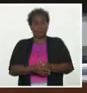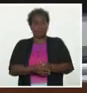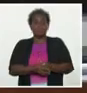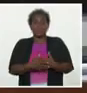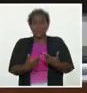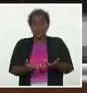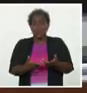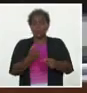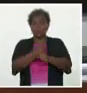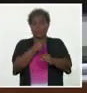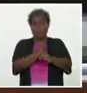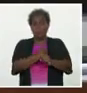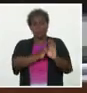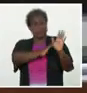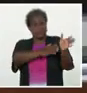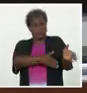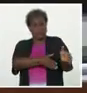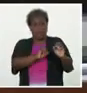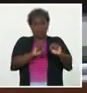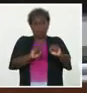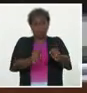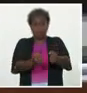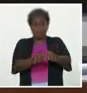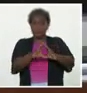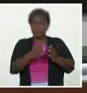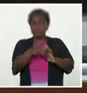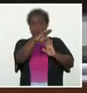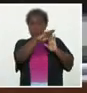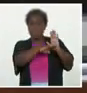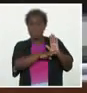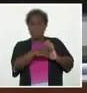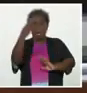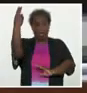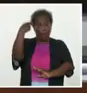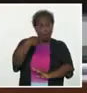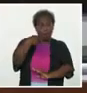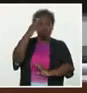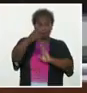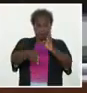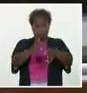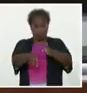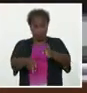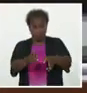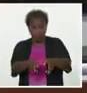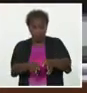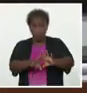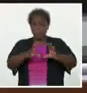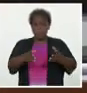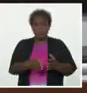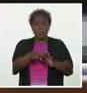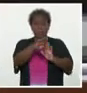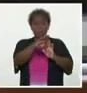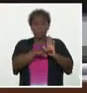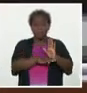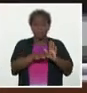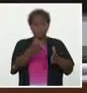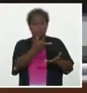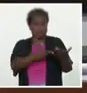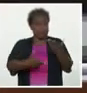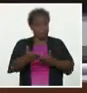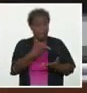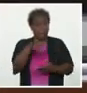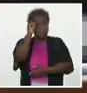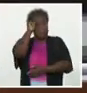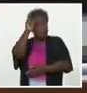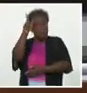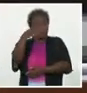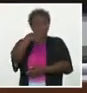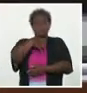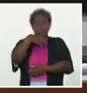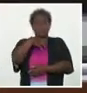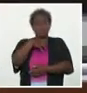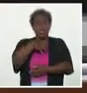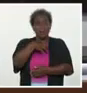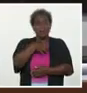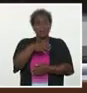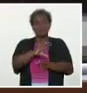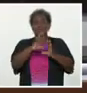un